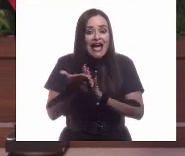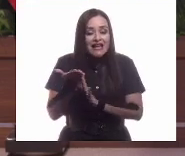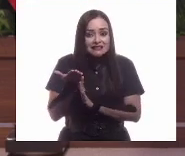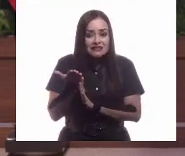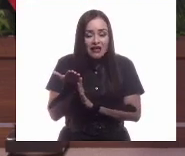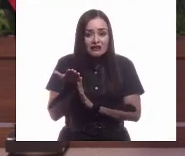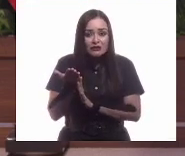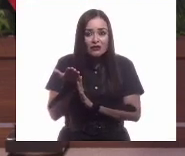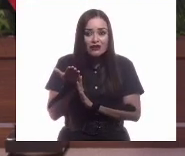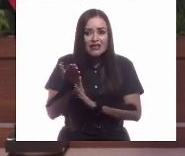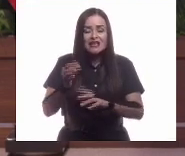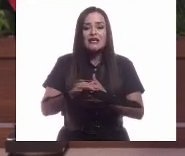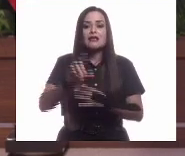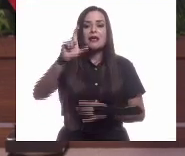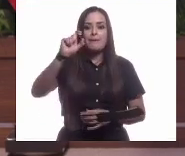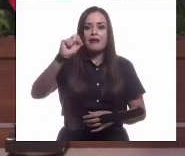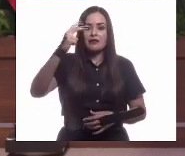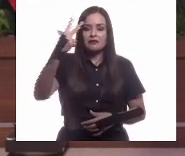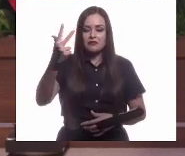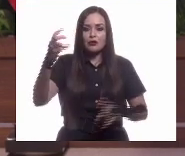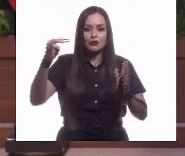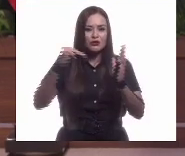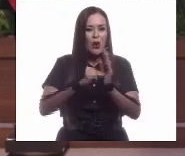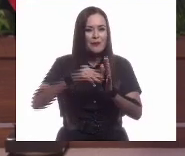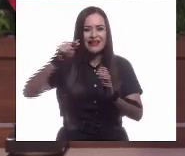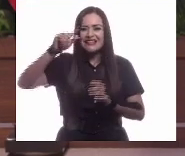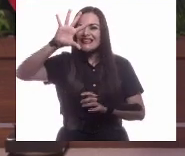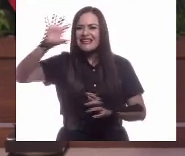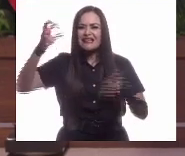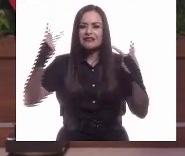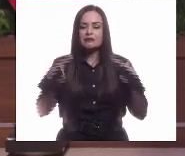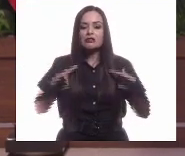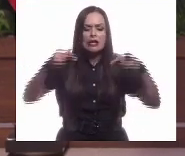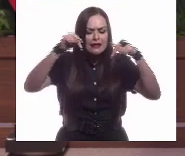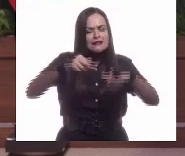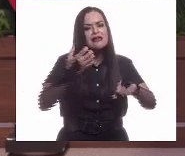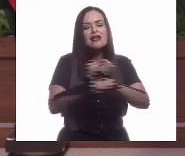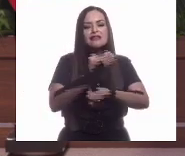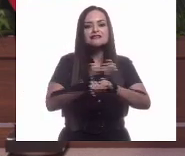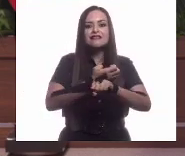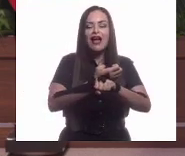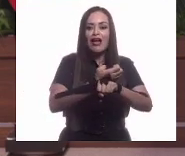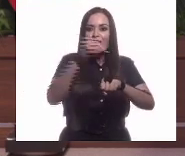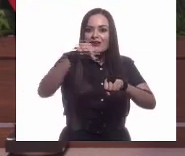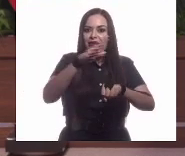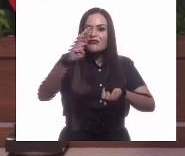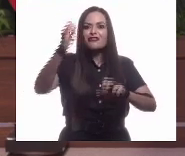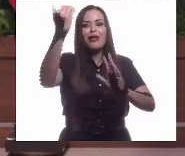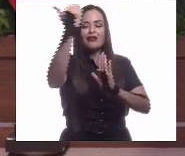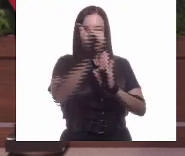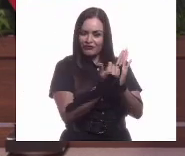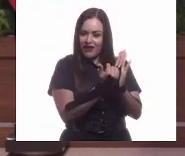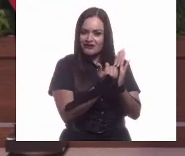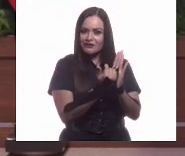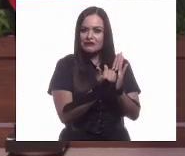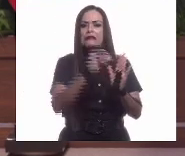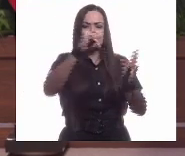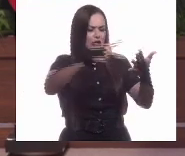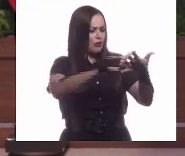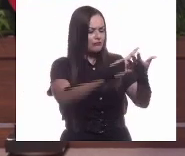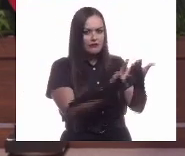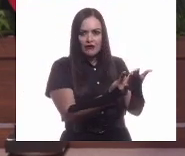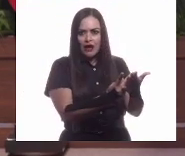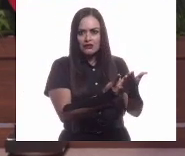que ha infectado a 28.500 personas, aquí lo hemos disminuido. Y lo hicimos con planeación,